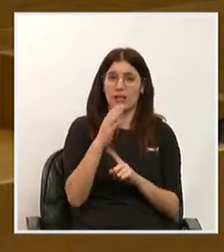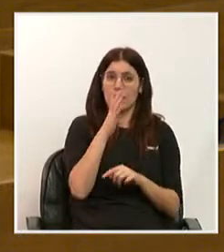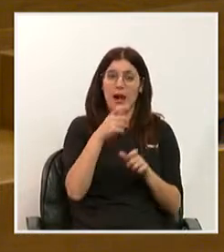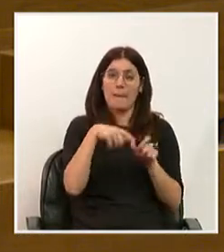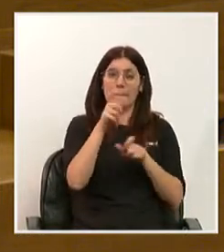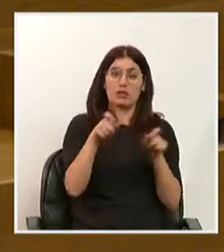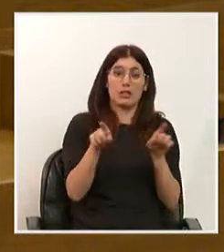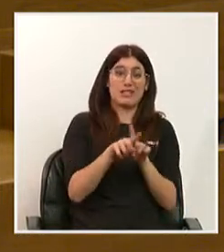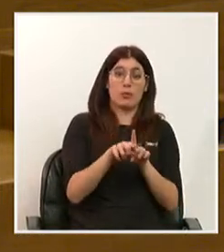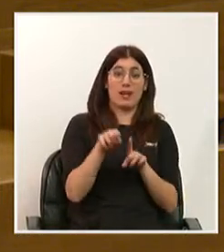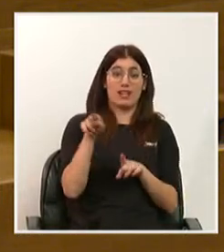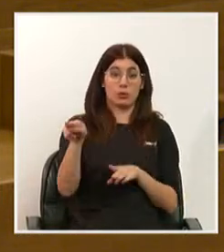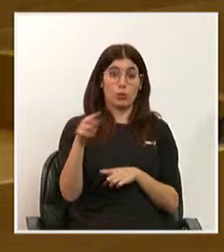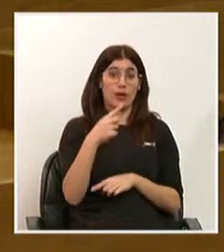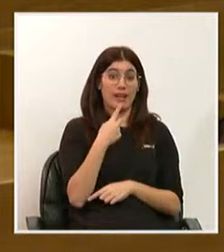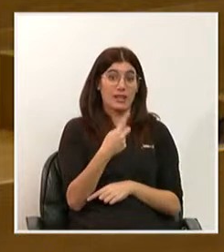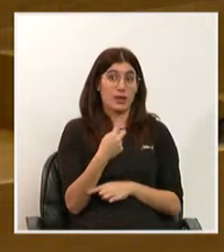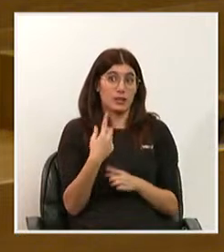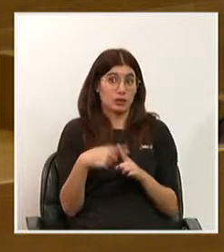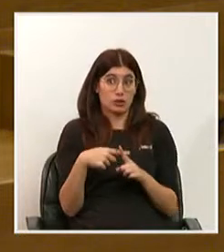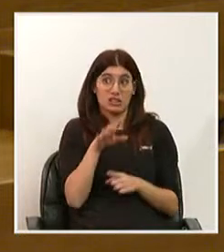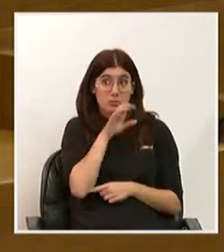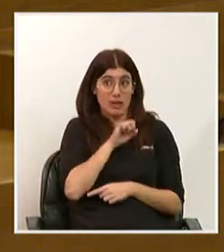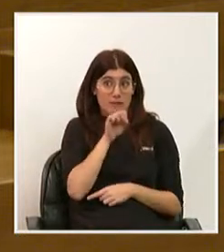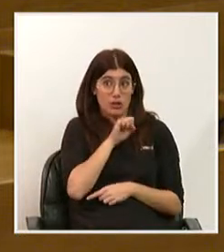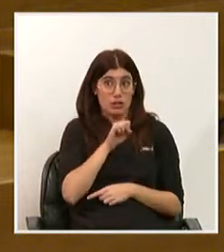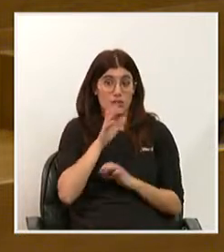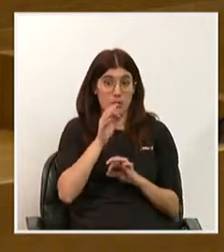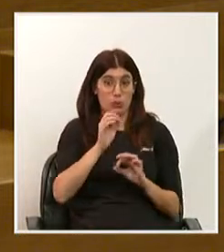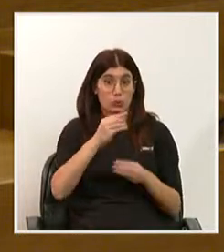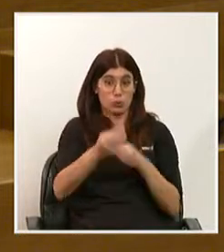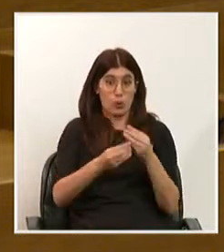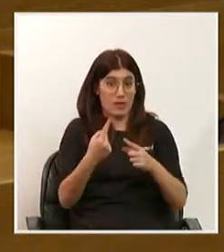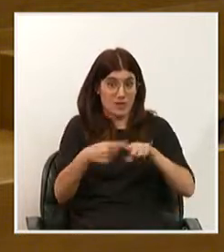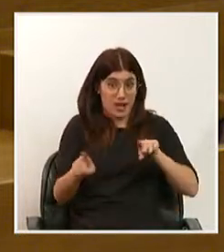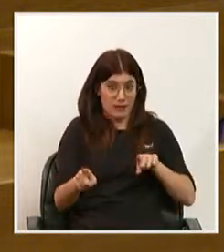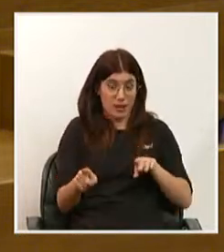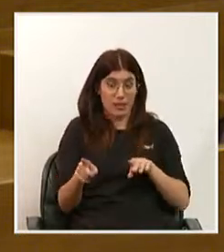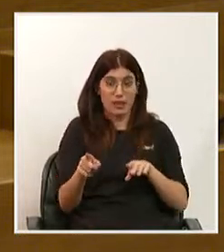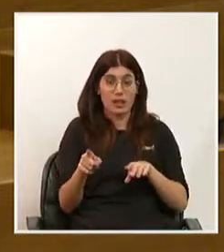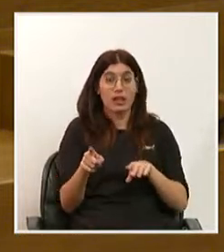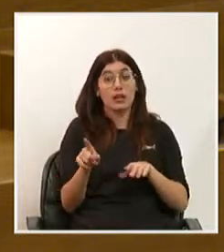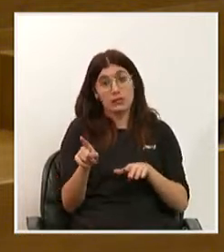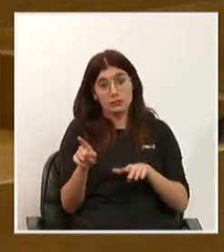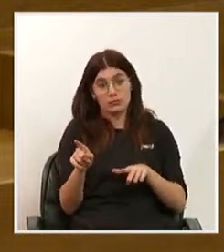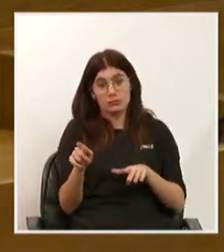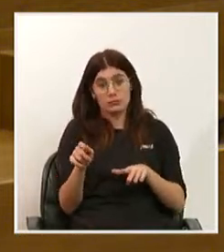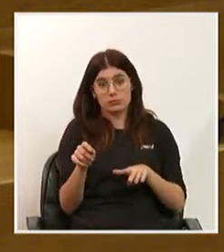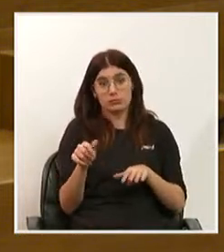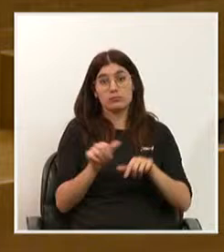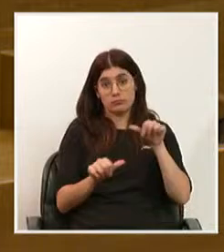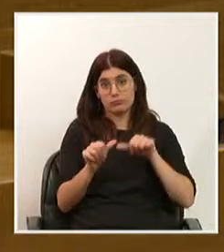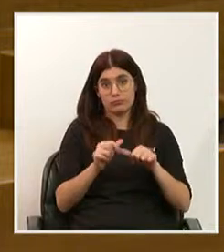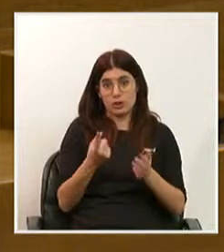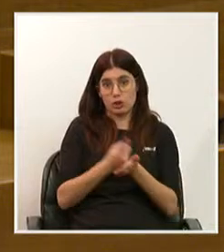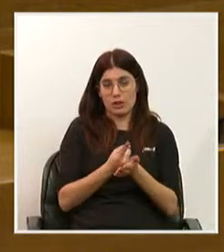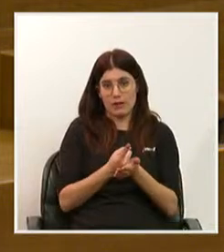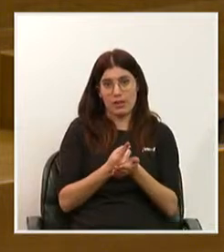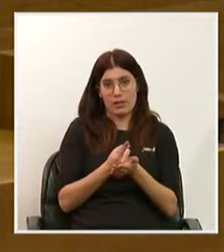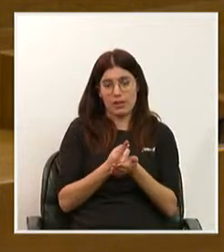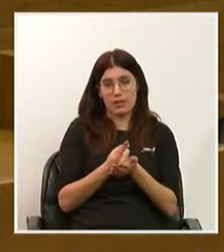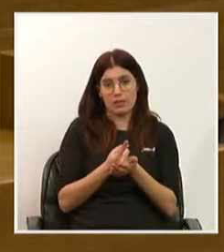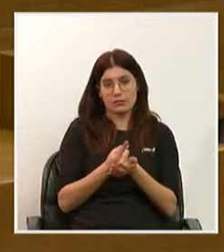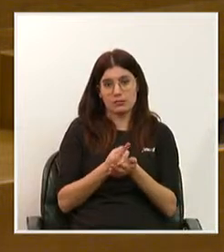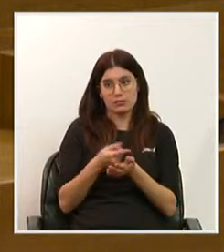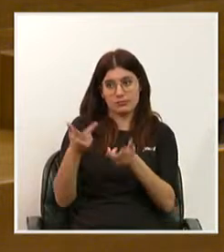usted que dicen cosas fantásticas y hacen justo lo contrario eh vuelvan a estar eh donde en este momento